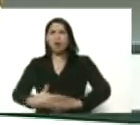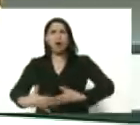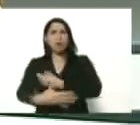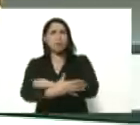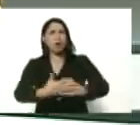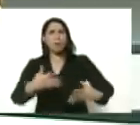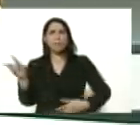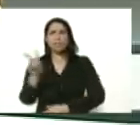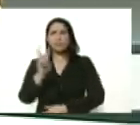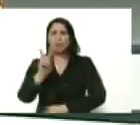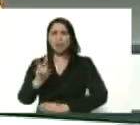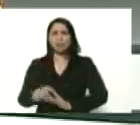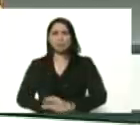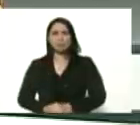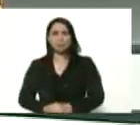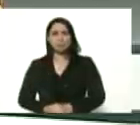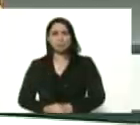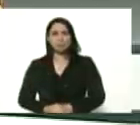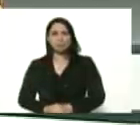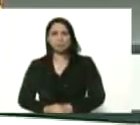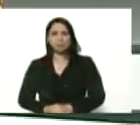en Venezuela.